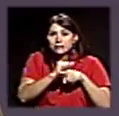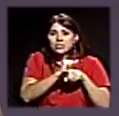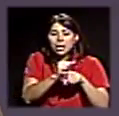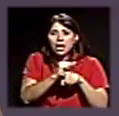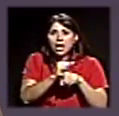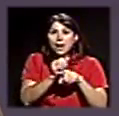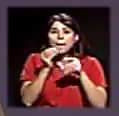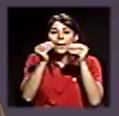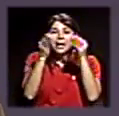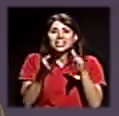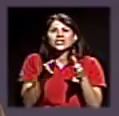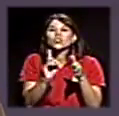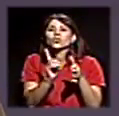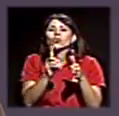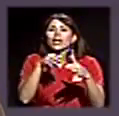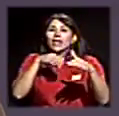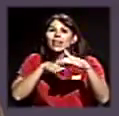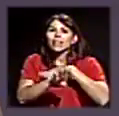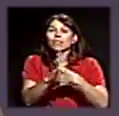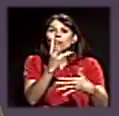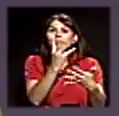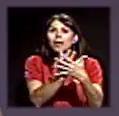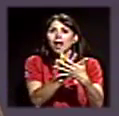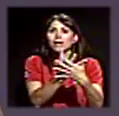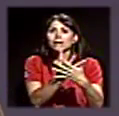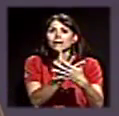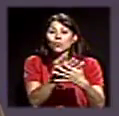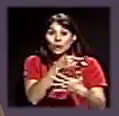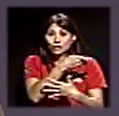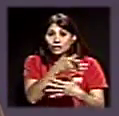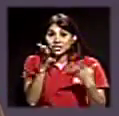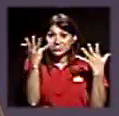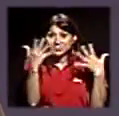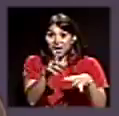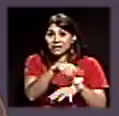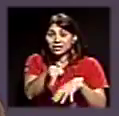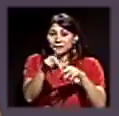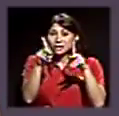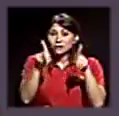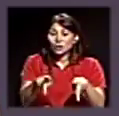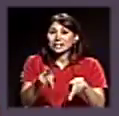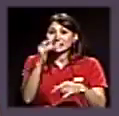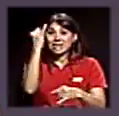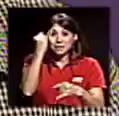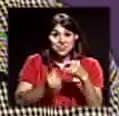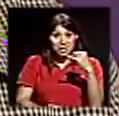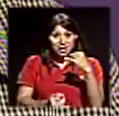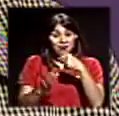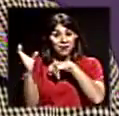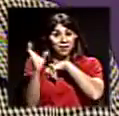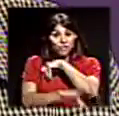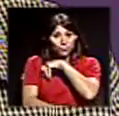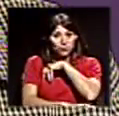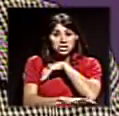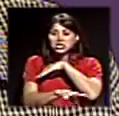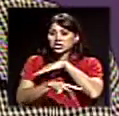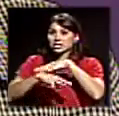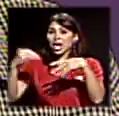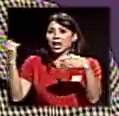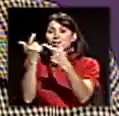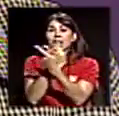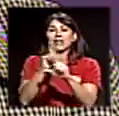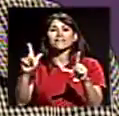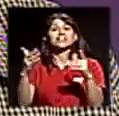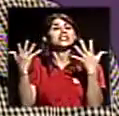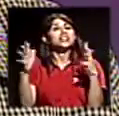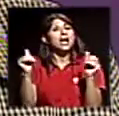para que hayan más maestros saliendo ya, cuando ya vayan libres, con un oficio y que puedan